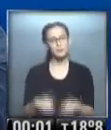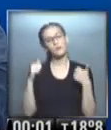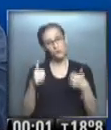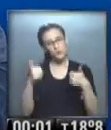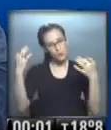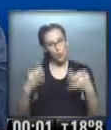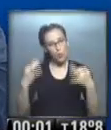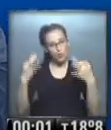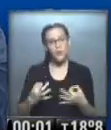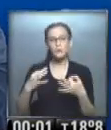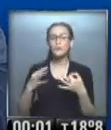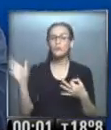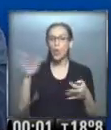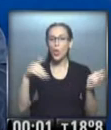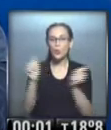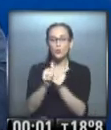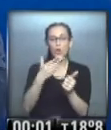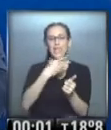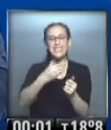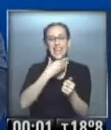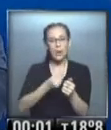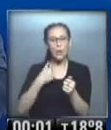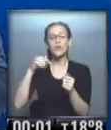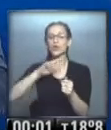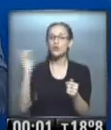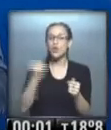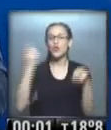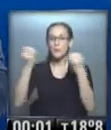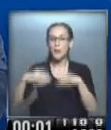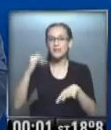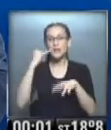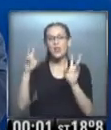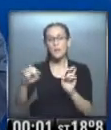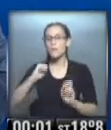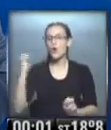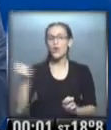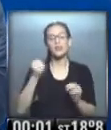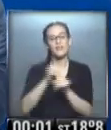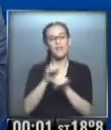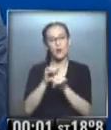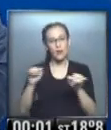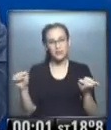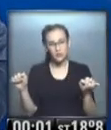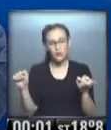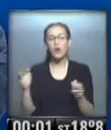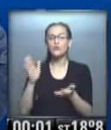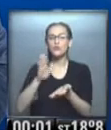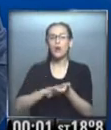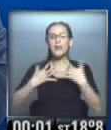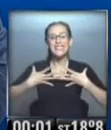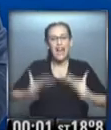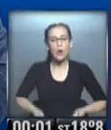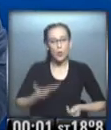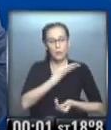Perfecto. Todo eso con Esteban Mañani. Nosotros nos metemos ya en lo más importante de la información, que por supuesto tiene que ver con la salud